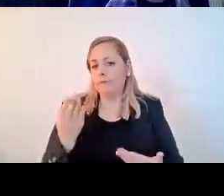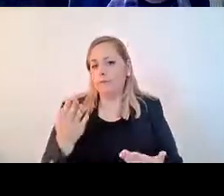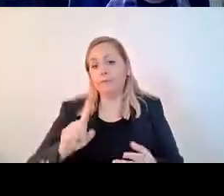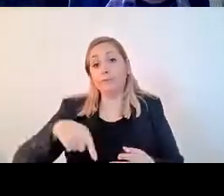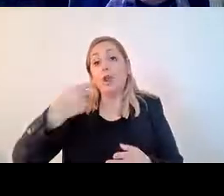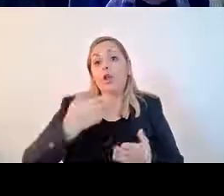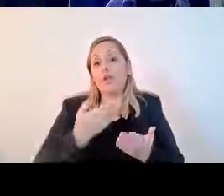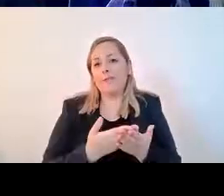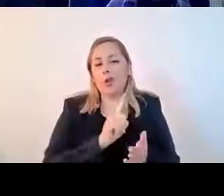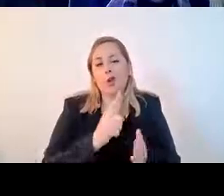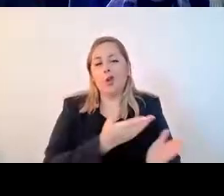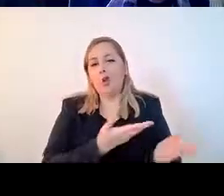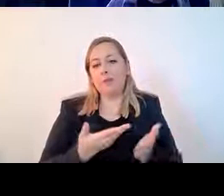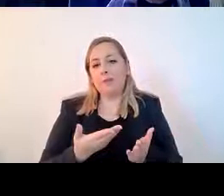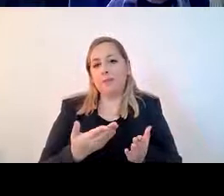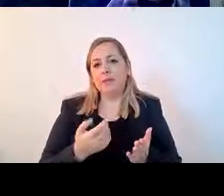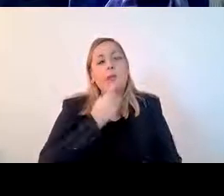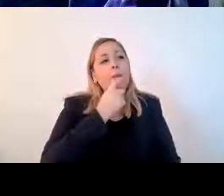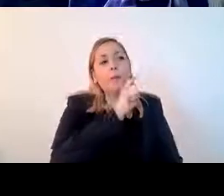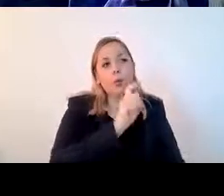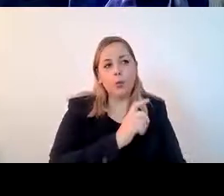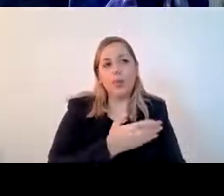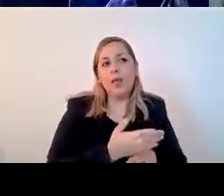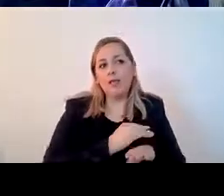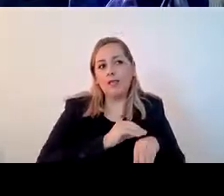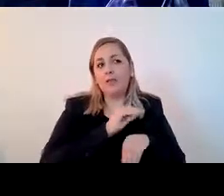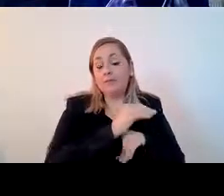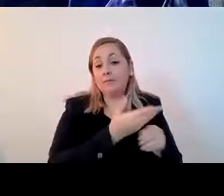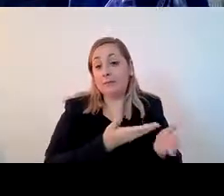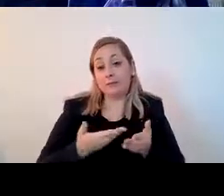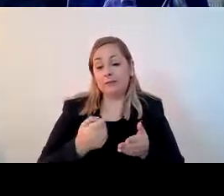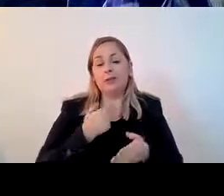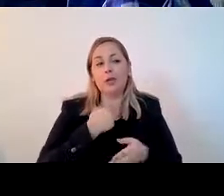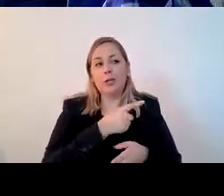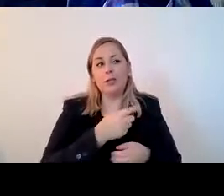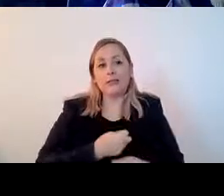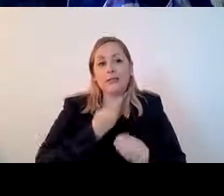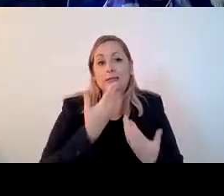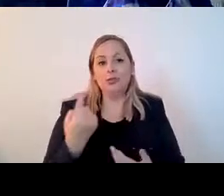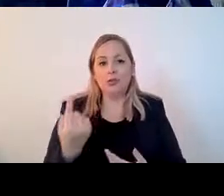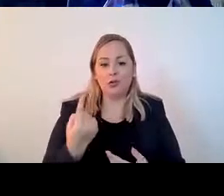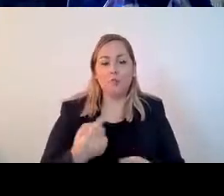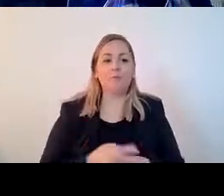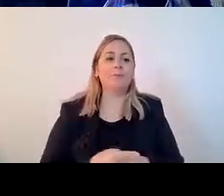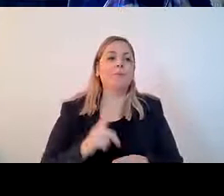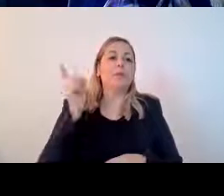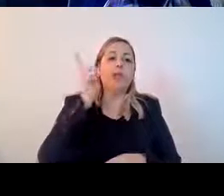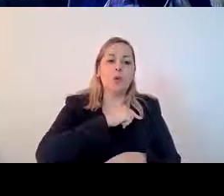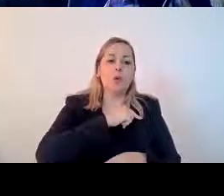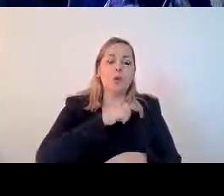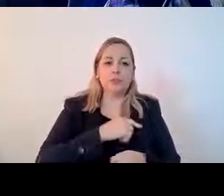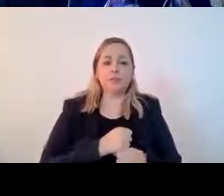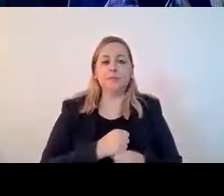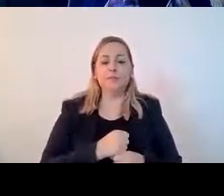no lo van a invitar, van a pensar antes de invitarlo por este tipo de reacciones. La última de las funciones es